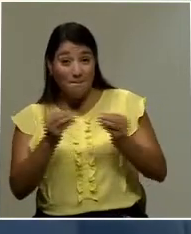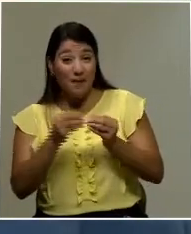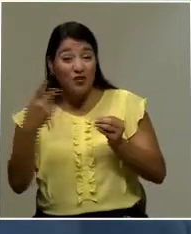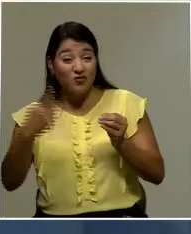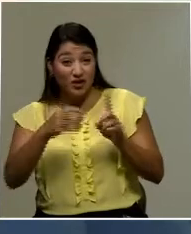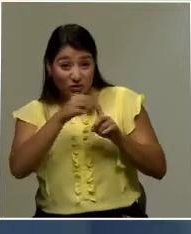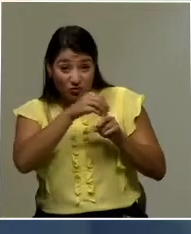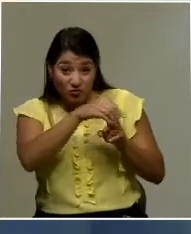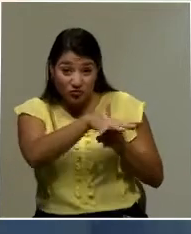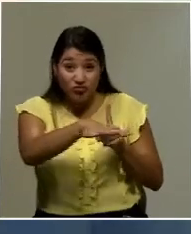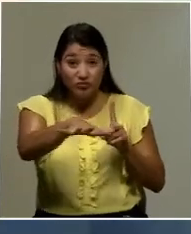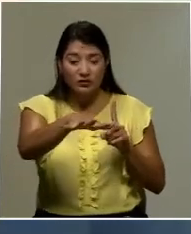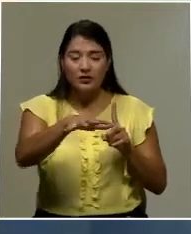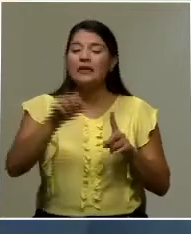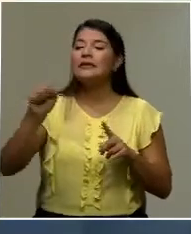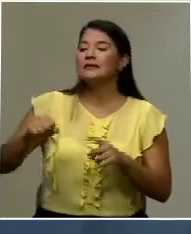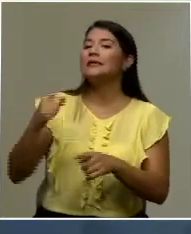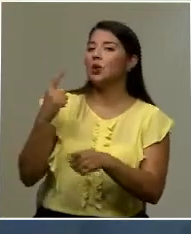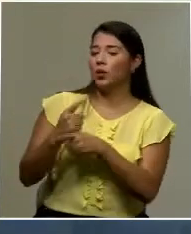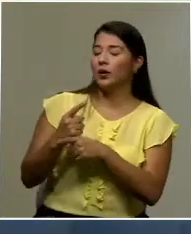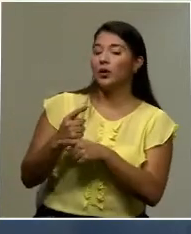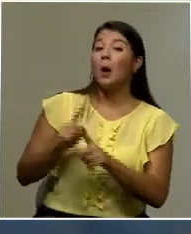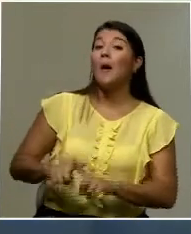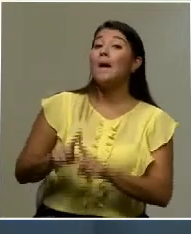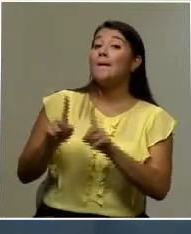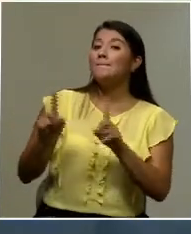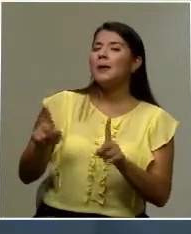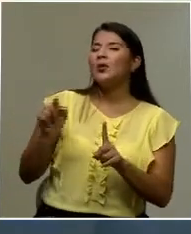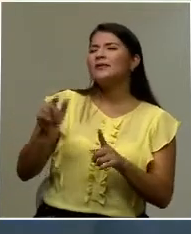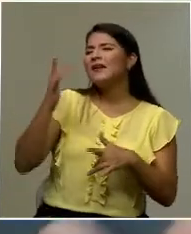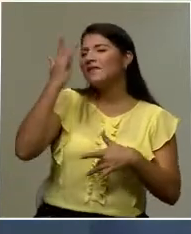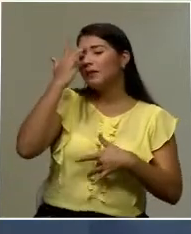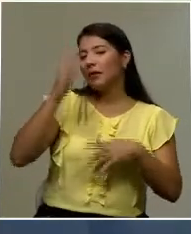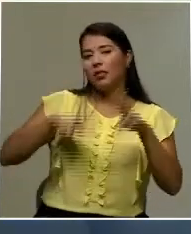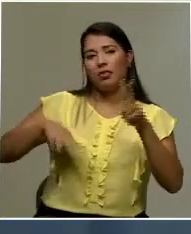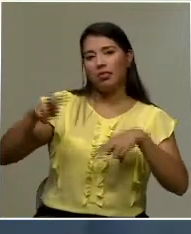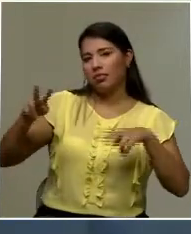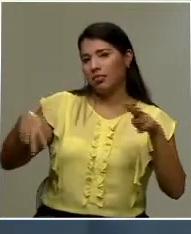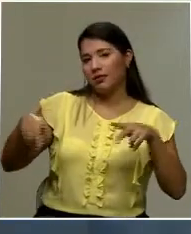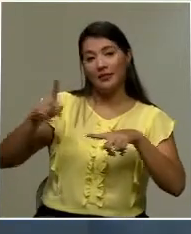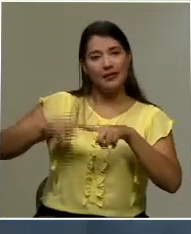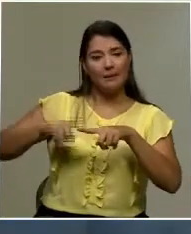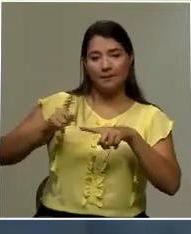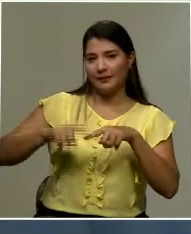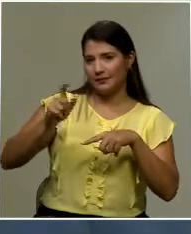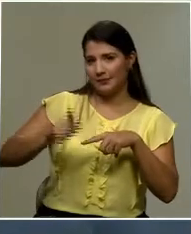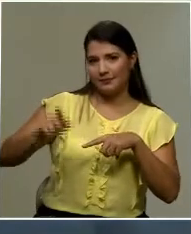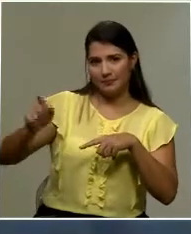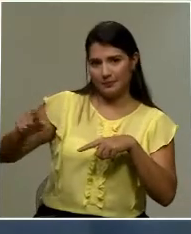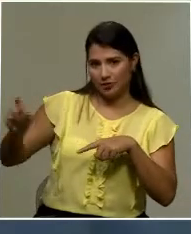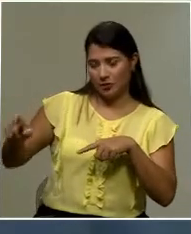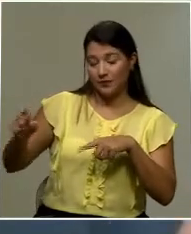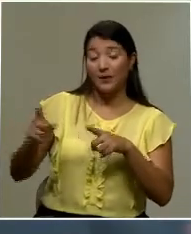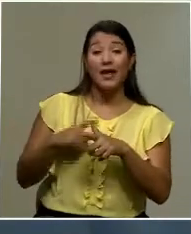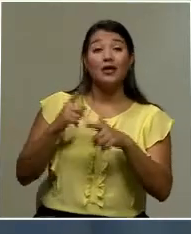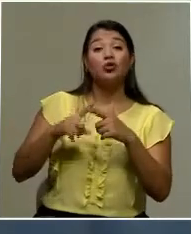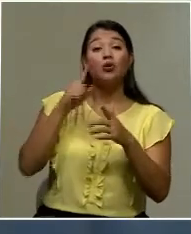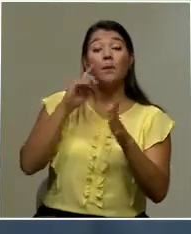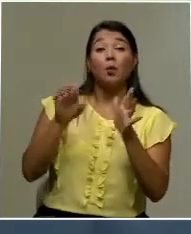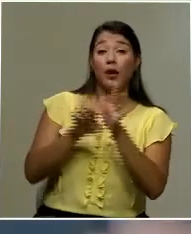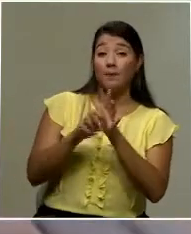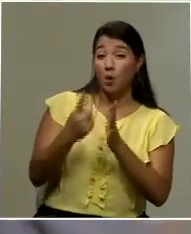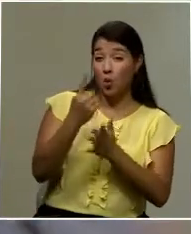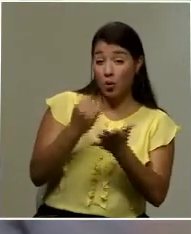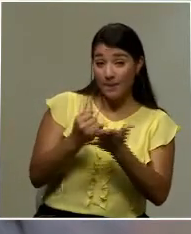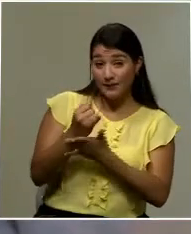pero hay un detalle más, que es que es una enfermedad muy variable entre diferentes personas. Entonces, por ejemplo, hubo un estudio en China